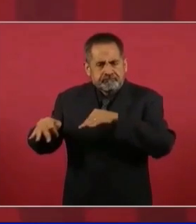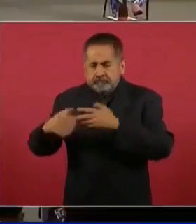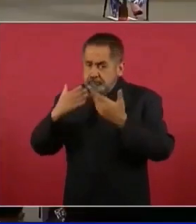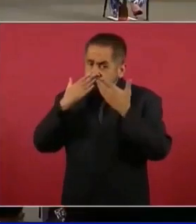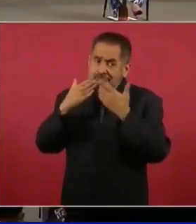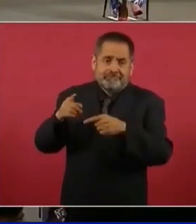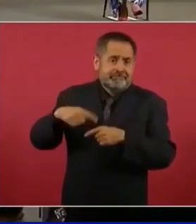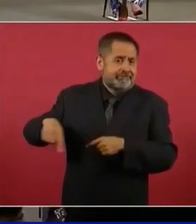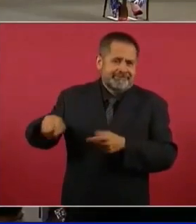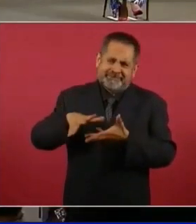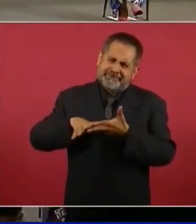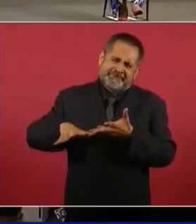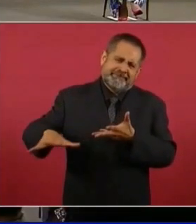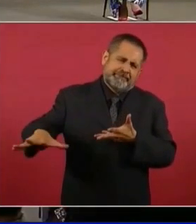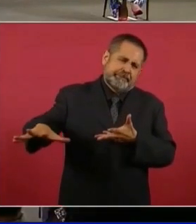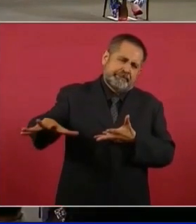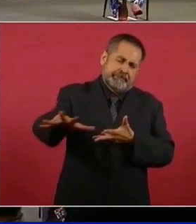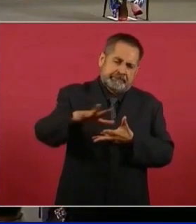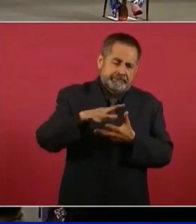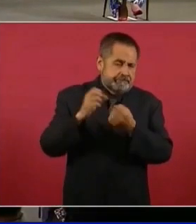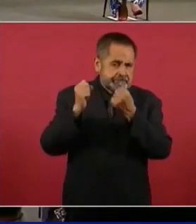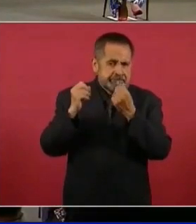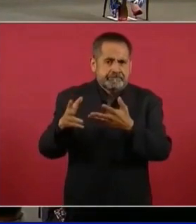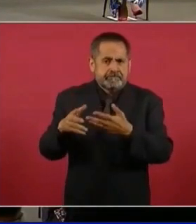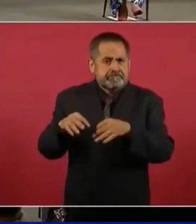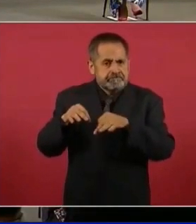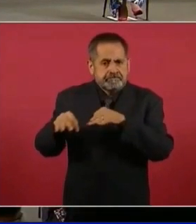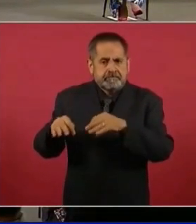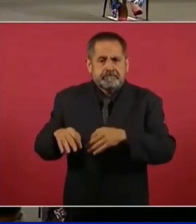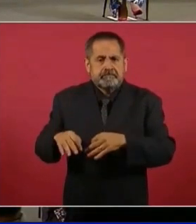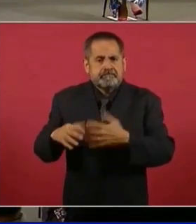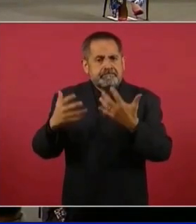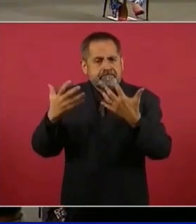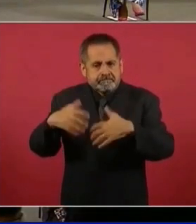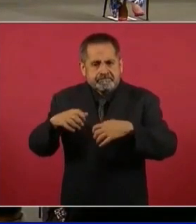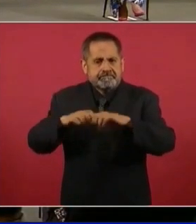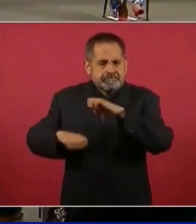muchísima actividad. Es empresarial.